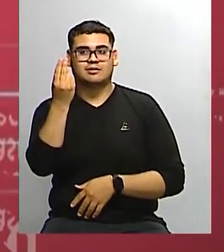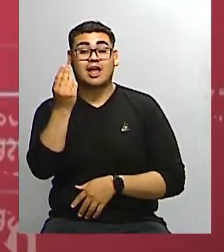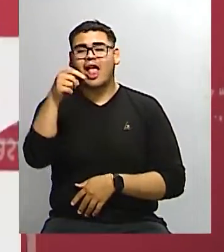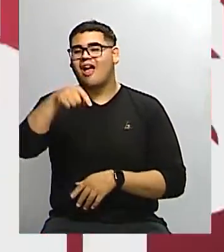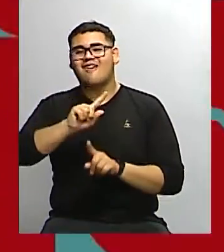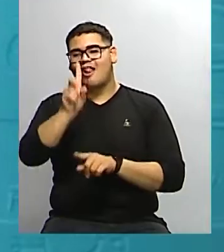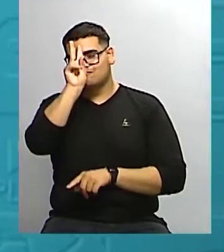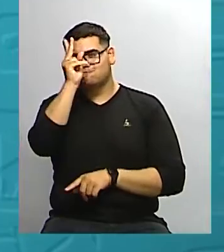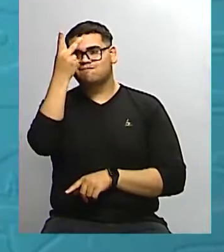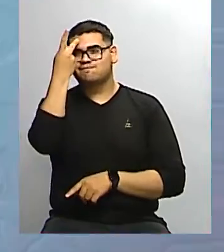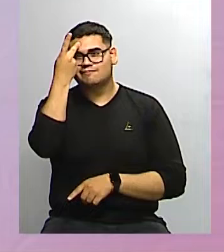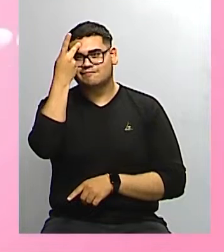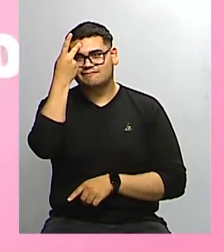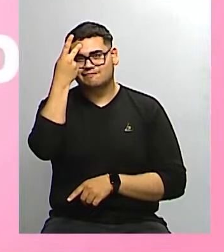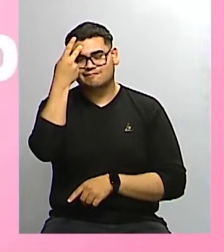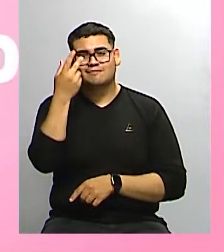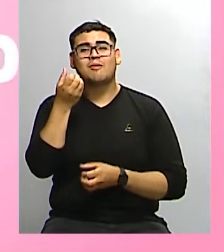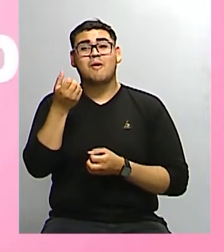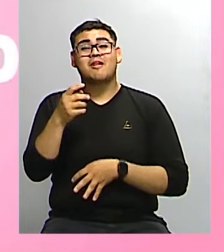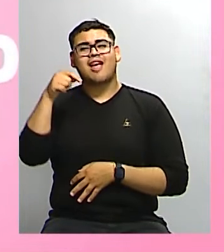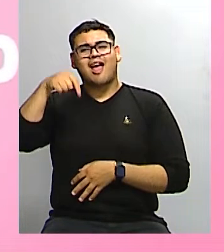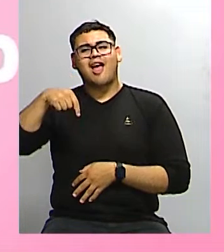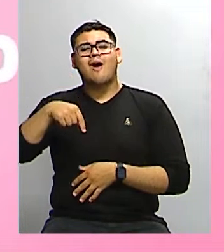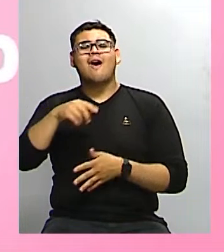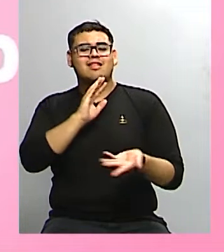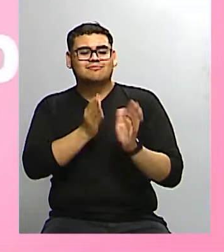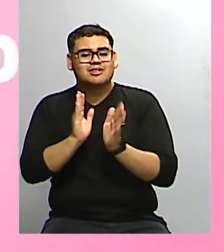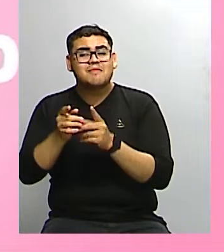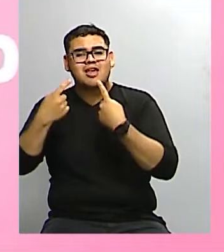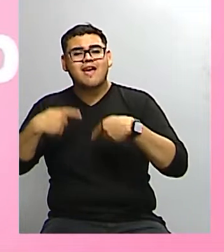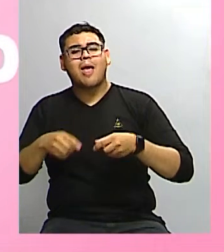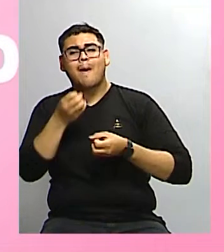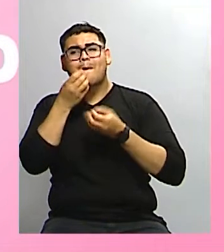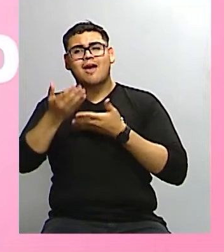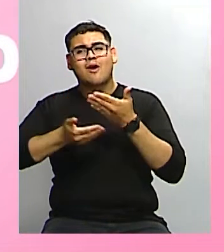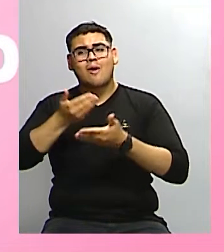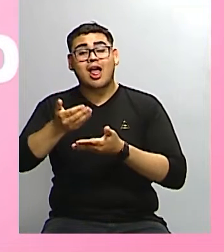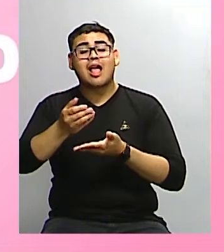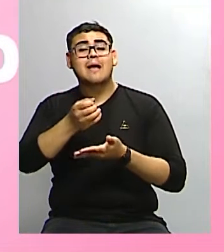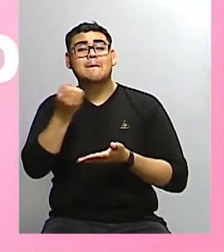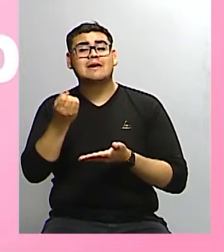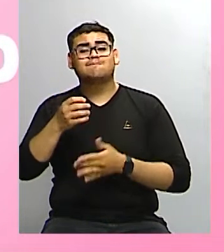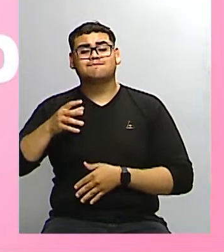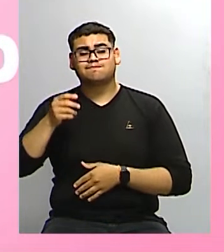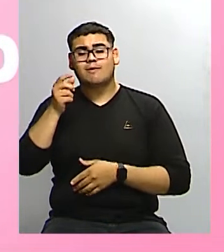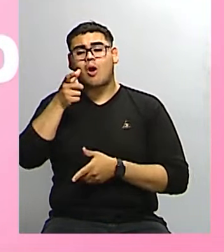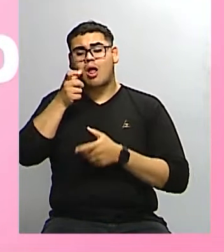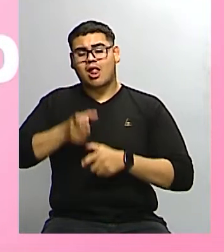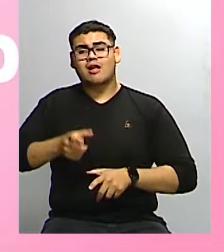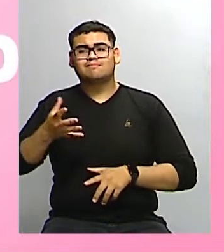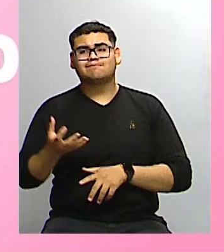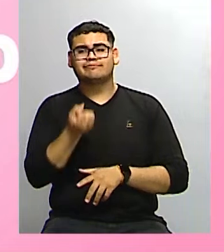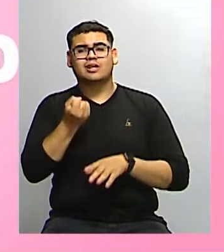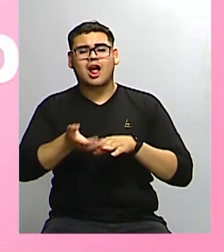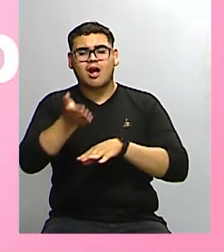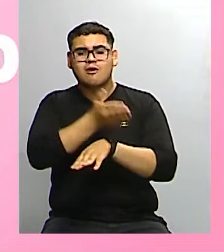cambiado muchísimo porque justamente han mejorado tanto los tratamientos y la detección precoz, se ha logrado